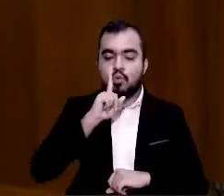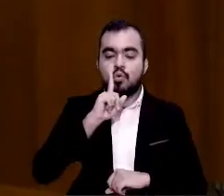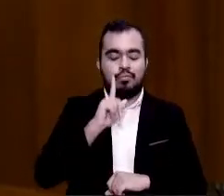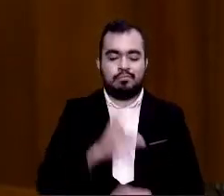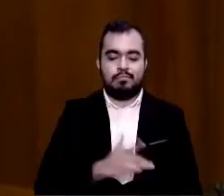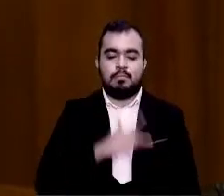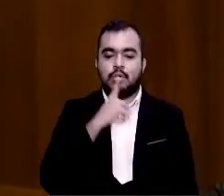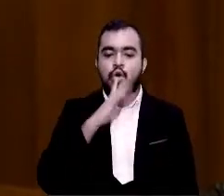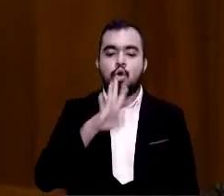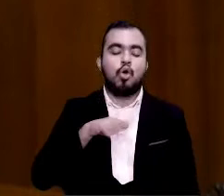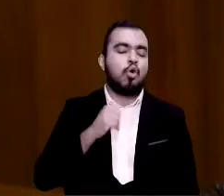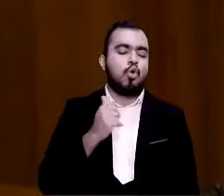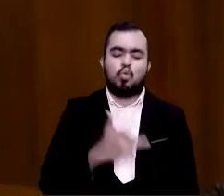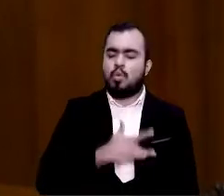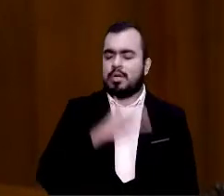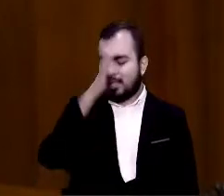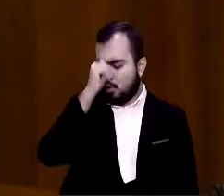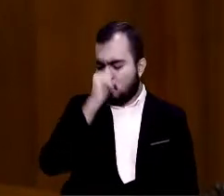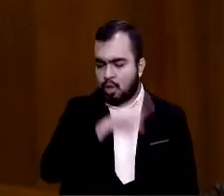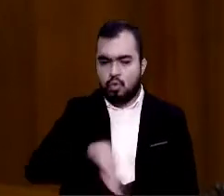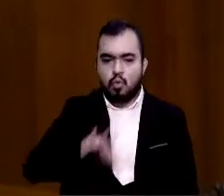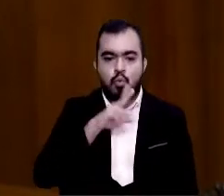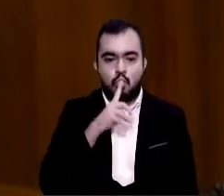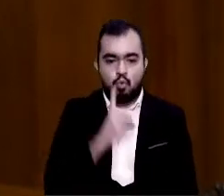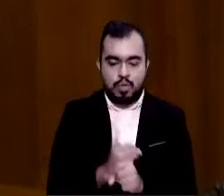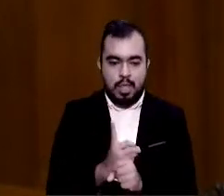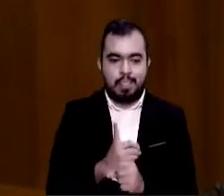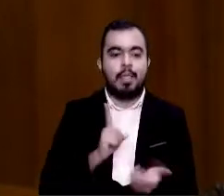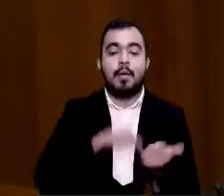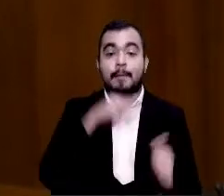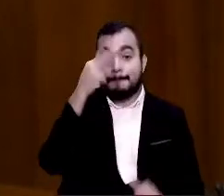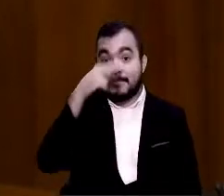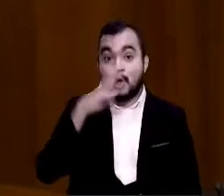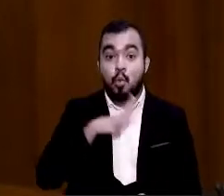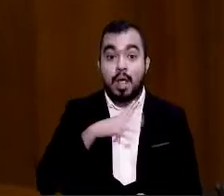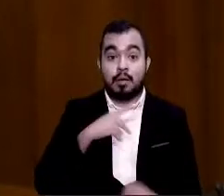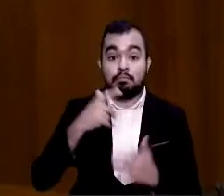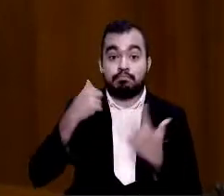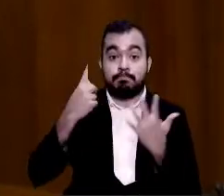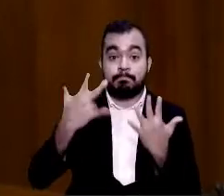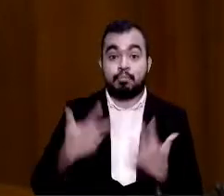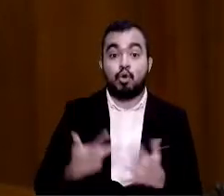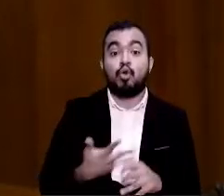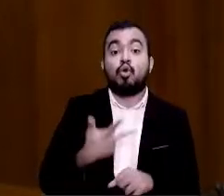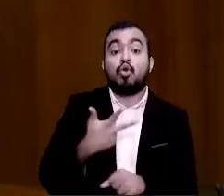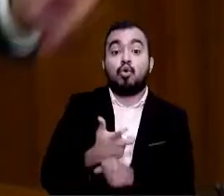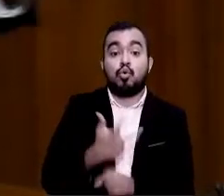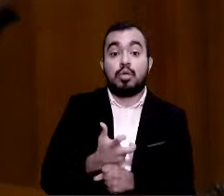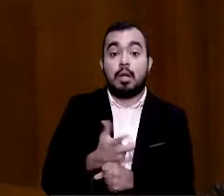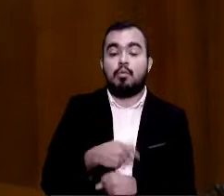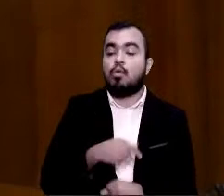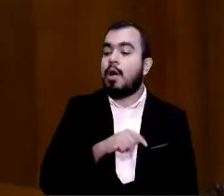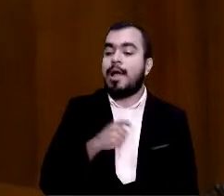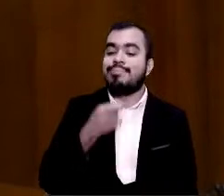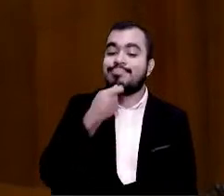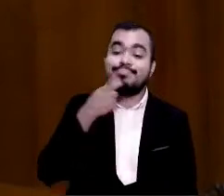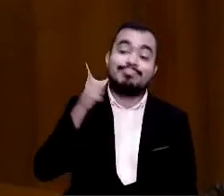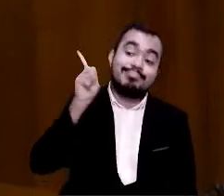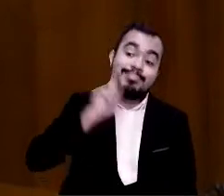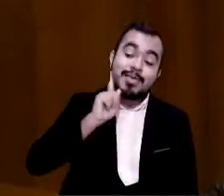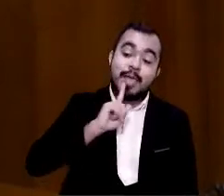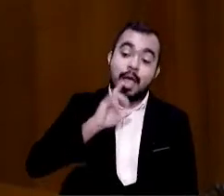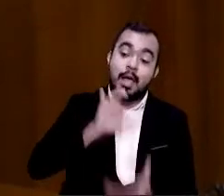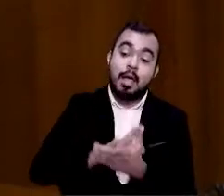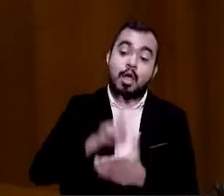voluntad, Estado Mundial de la Población, plasma que México ocupa el octavo lugar en cifras de niñas casadas antes de los